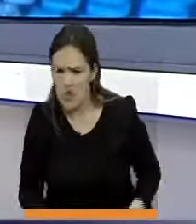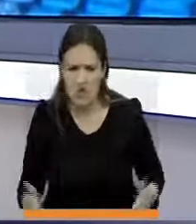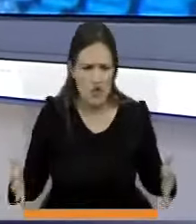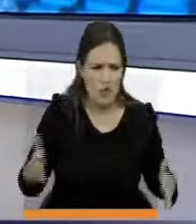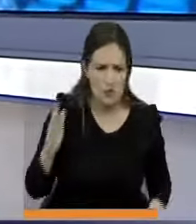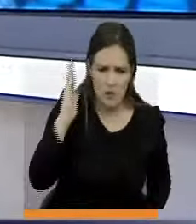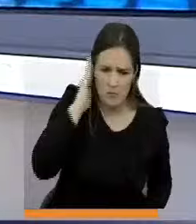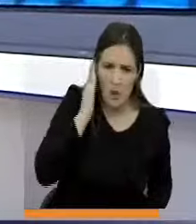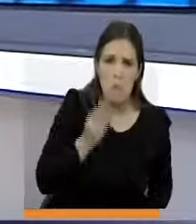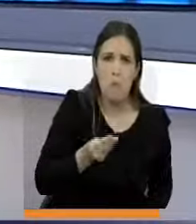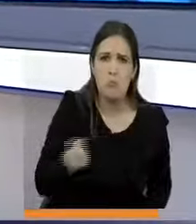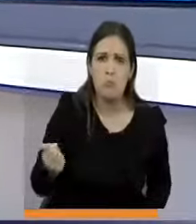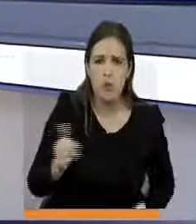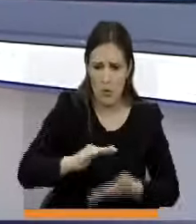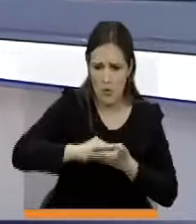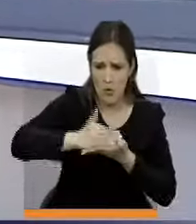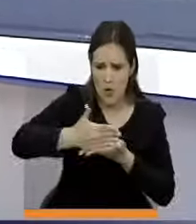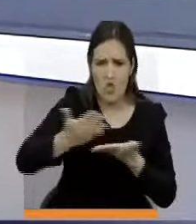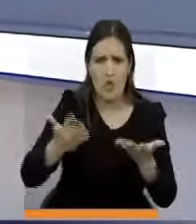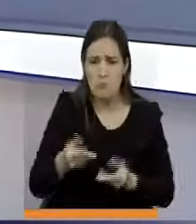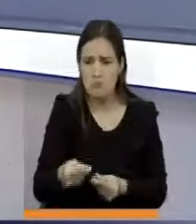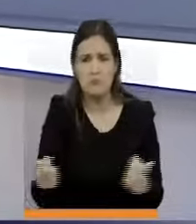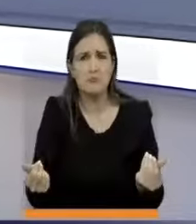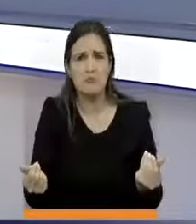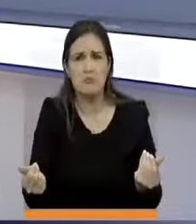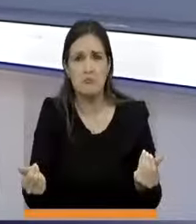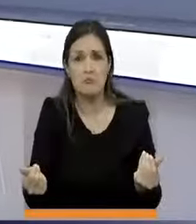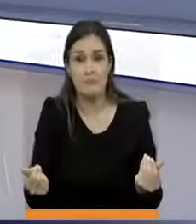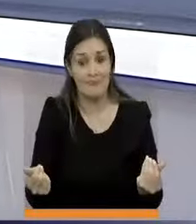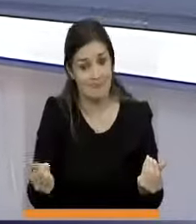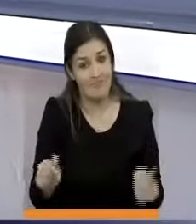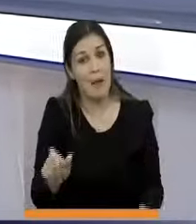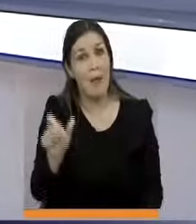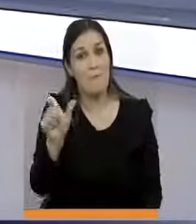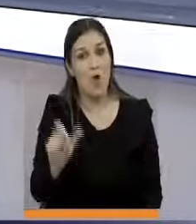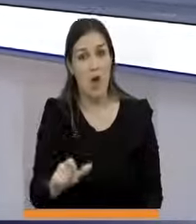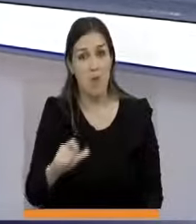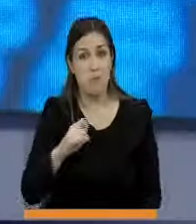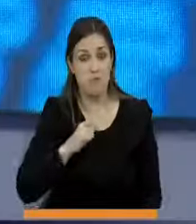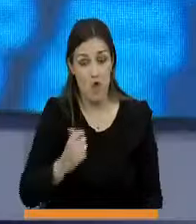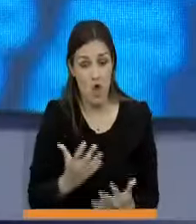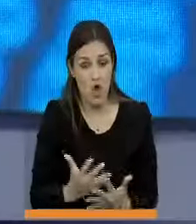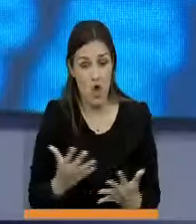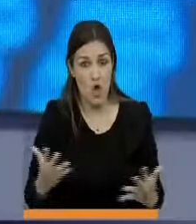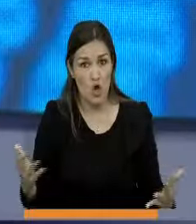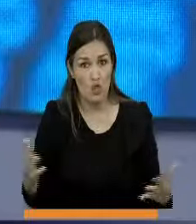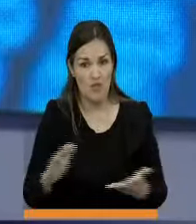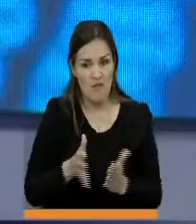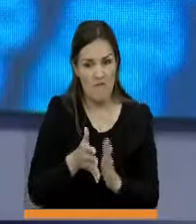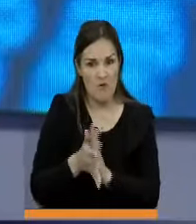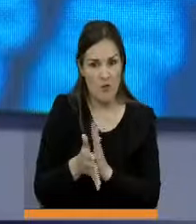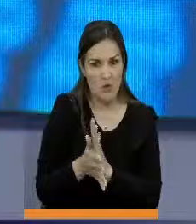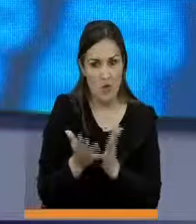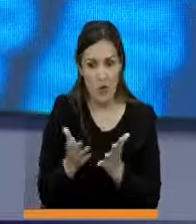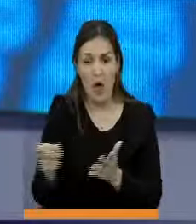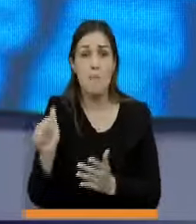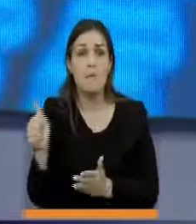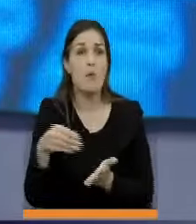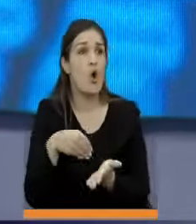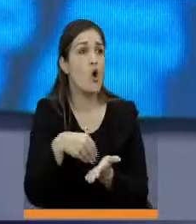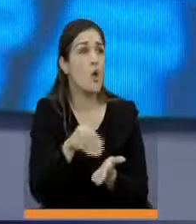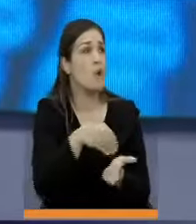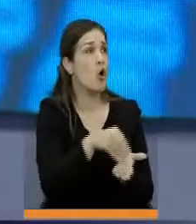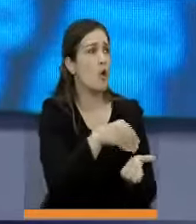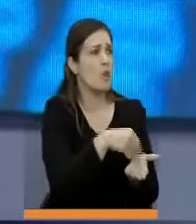electrónicos, era ilógico que una persona en ese cargo y en ese puesto tuviera tantos recursos y tantos inmuebles que hubiera comprado. O